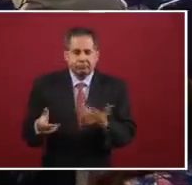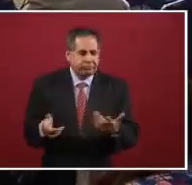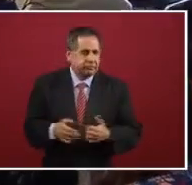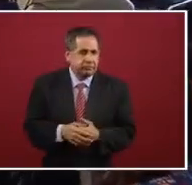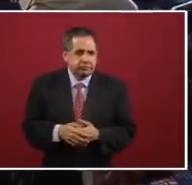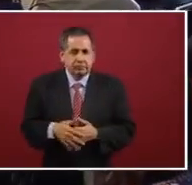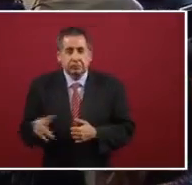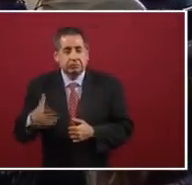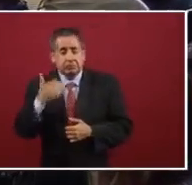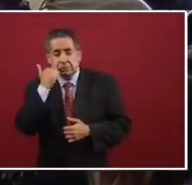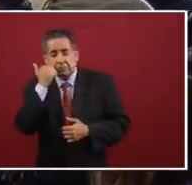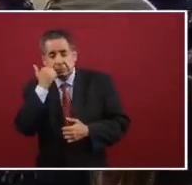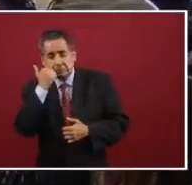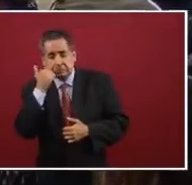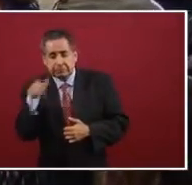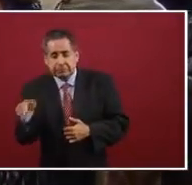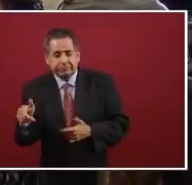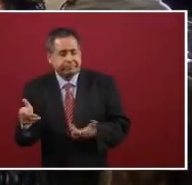barberos,